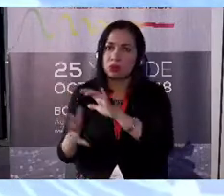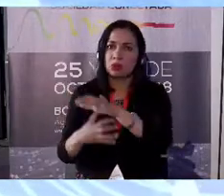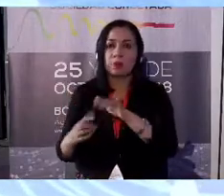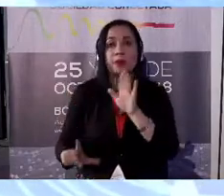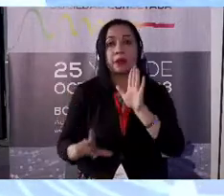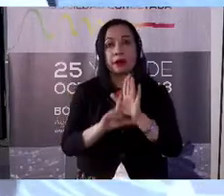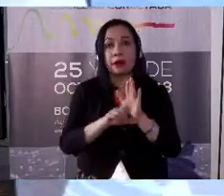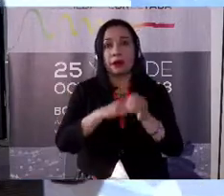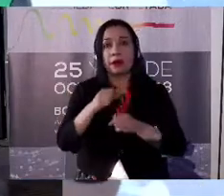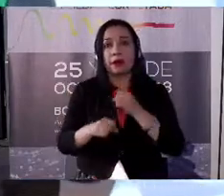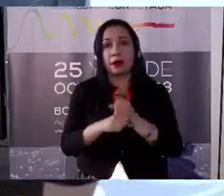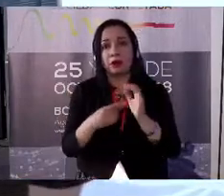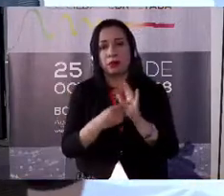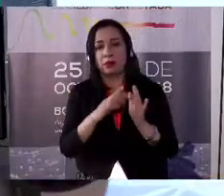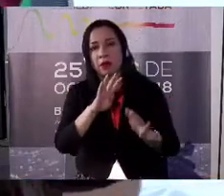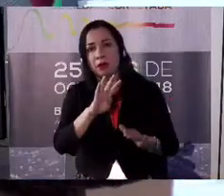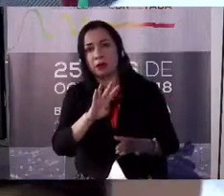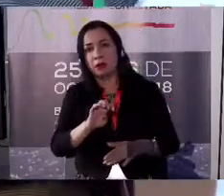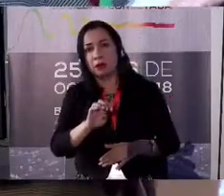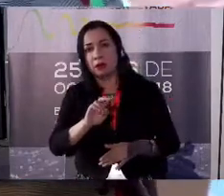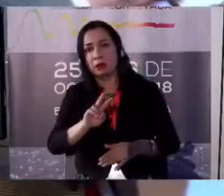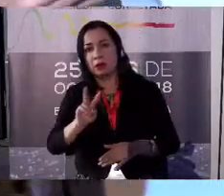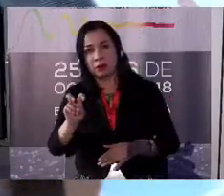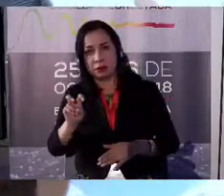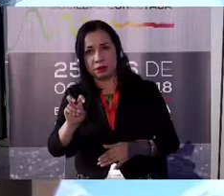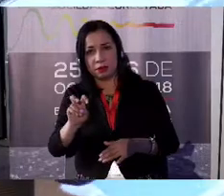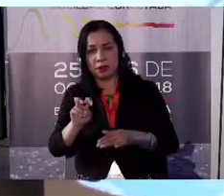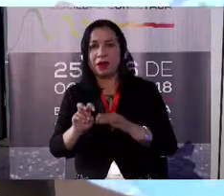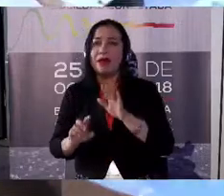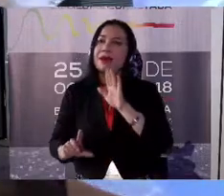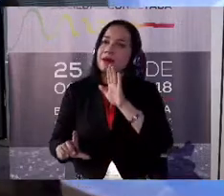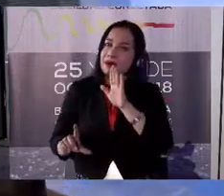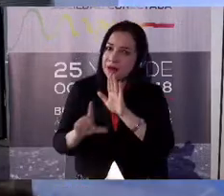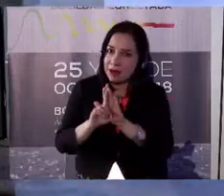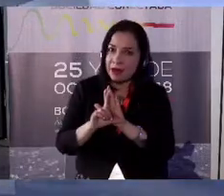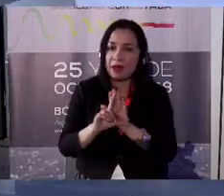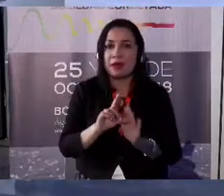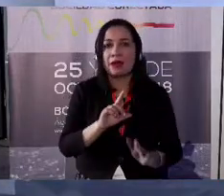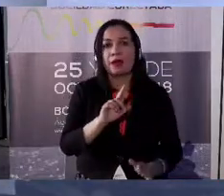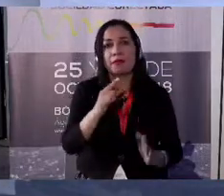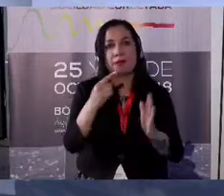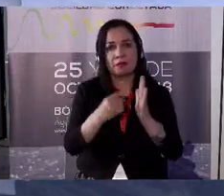del 27 y la ley del 34, se organizó la